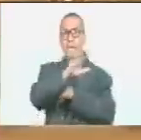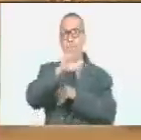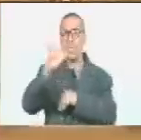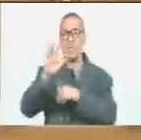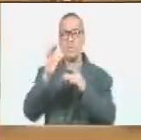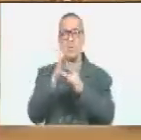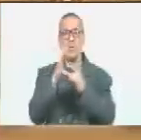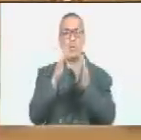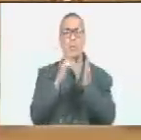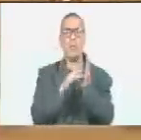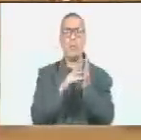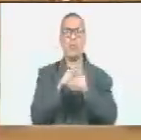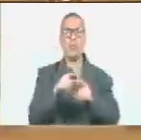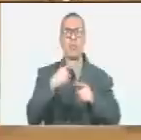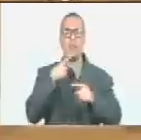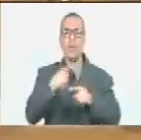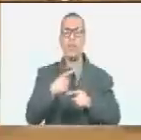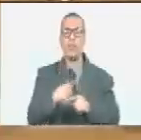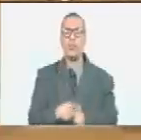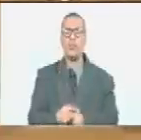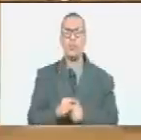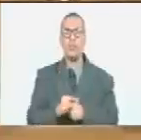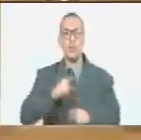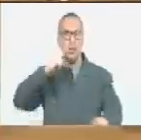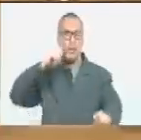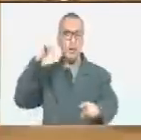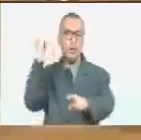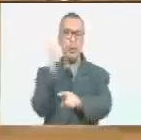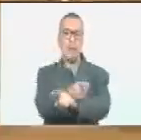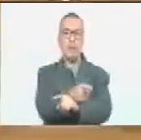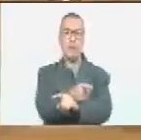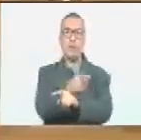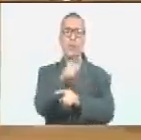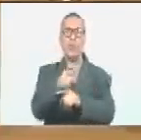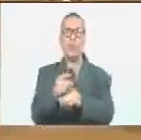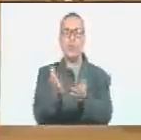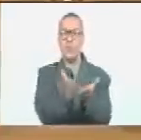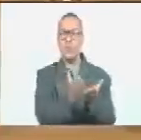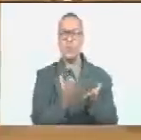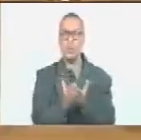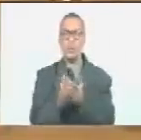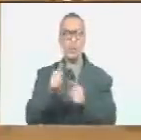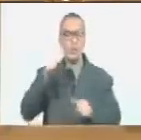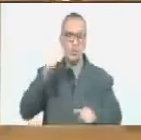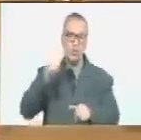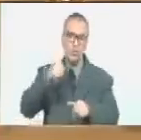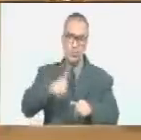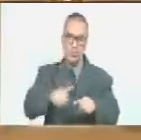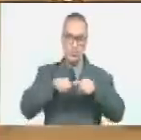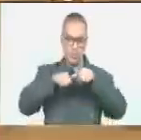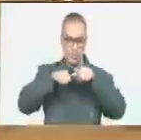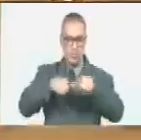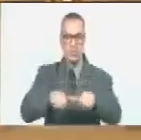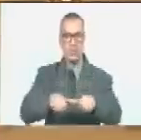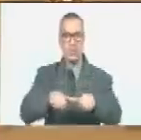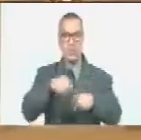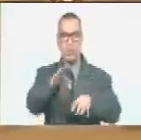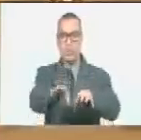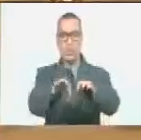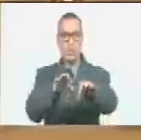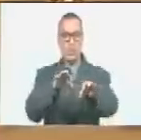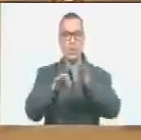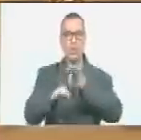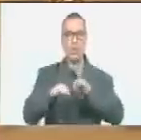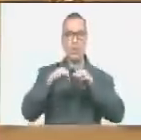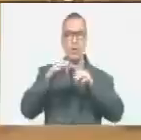de abril, declaró la obligatoriedad del estudio permanente del ajedrez